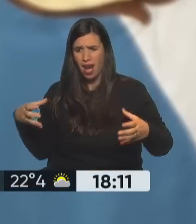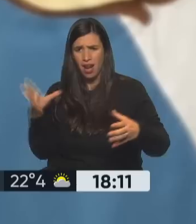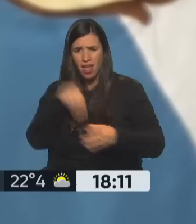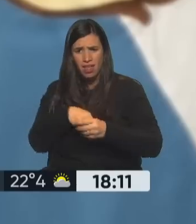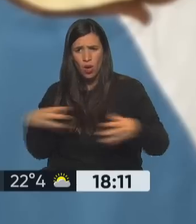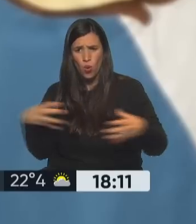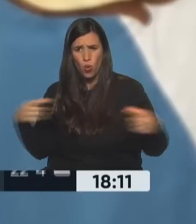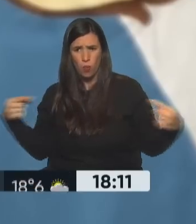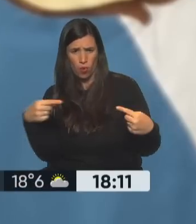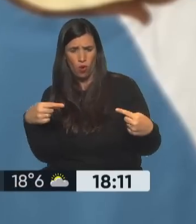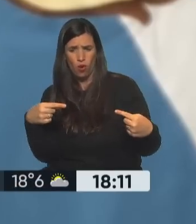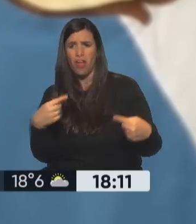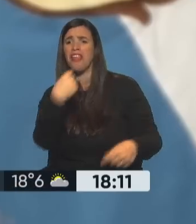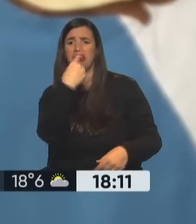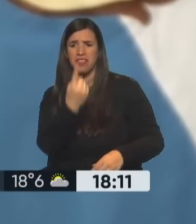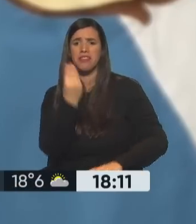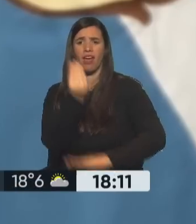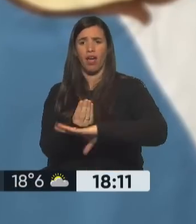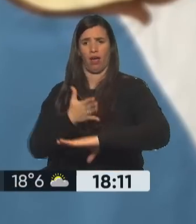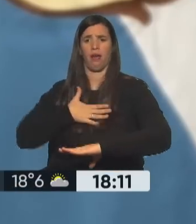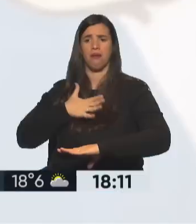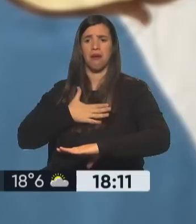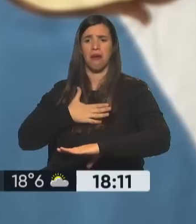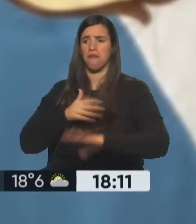las elecciones en 2 provincias argentinas.